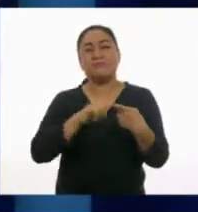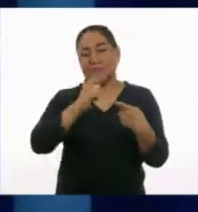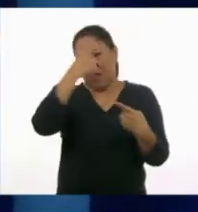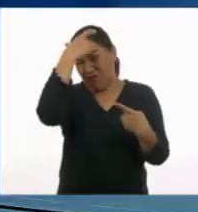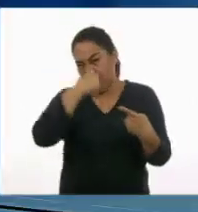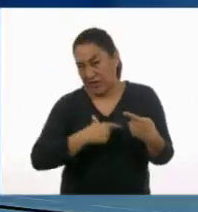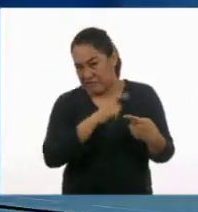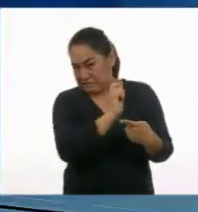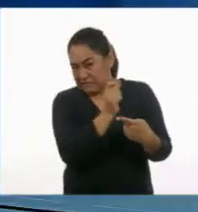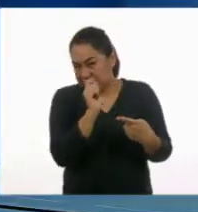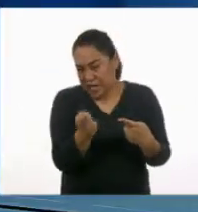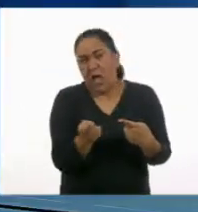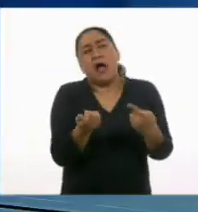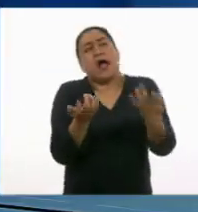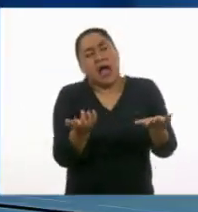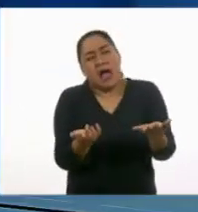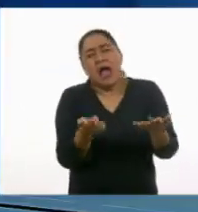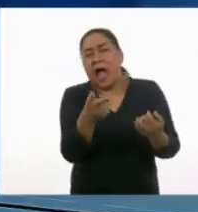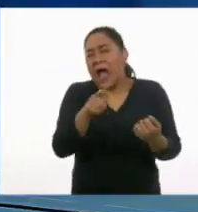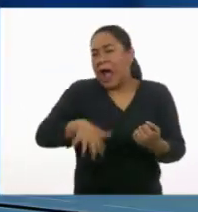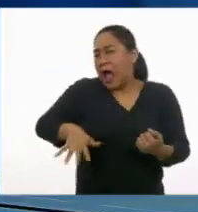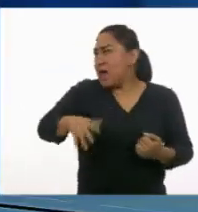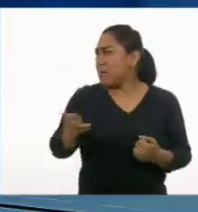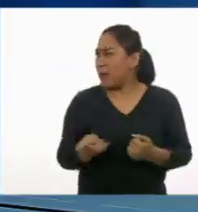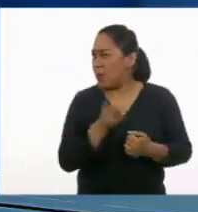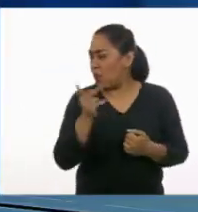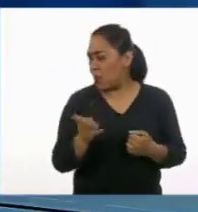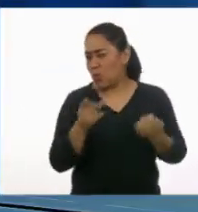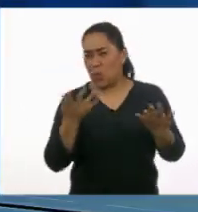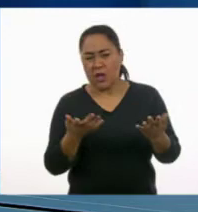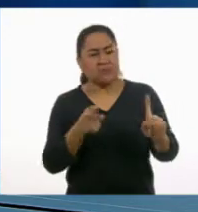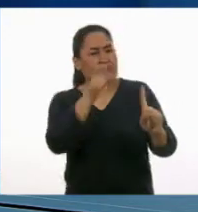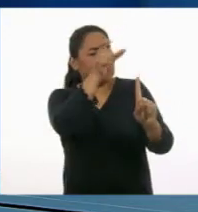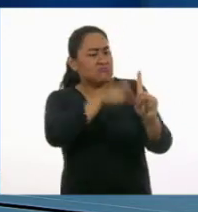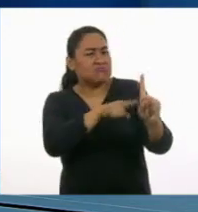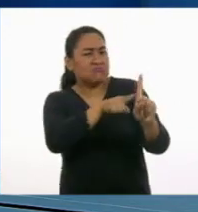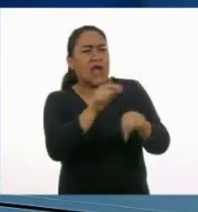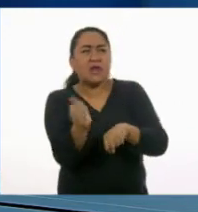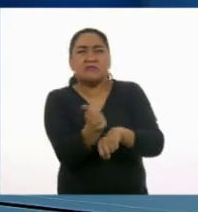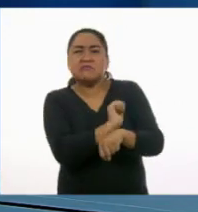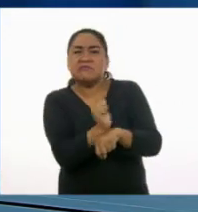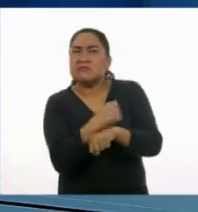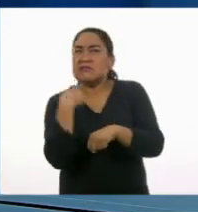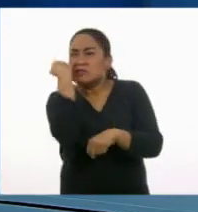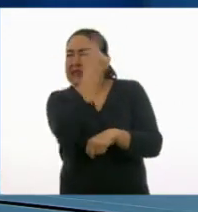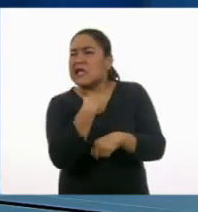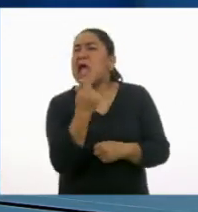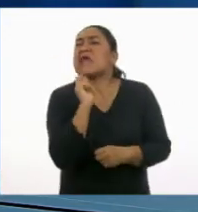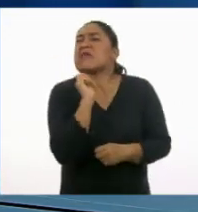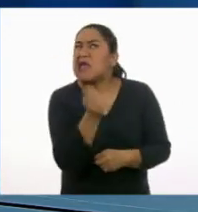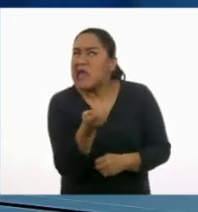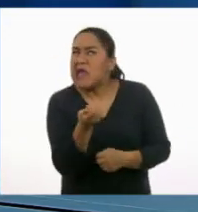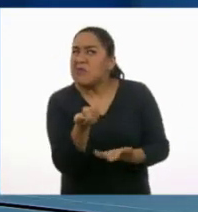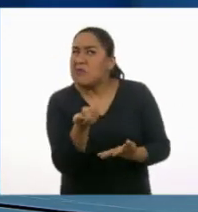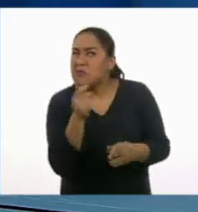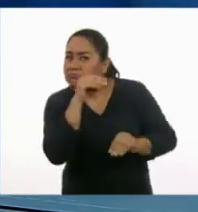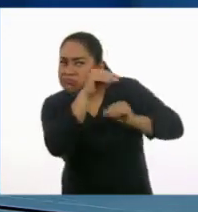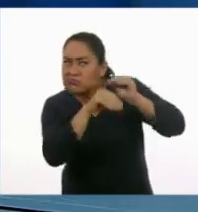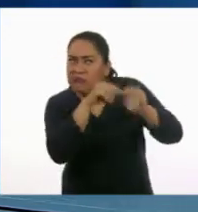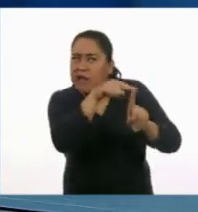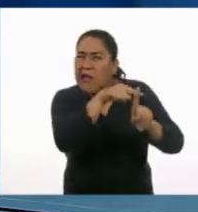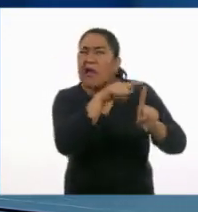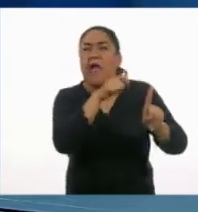físicas, digamos que responden a la pregunta, ¿cómo es el personaje físicamente? ¿Qué edad tiene?